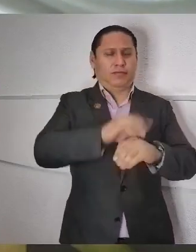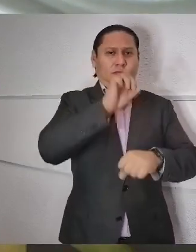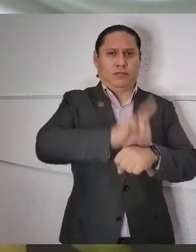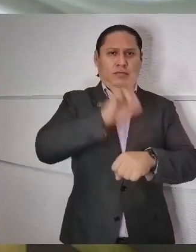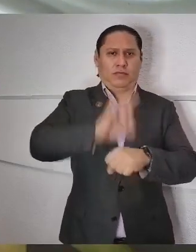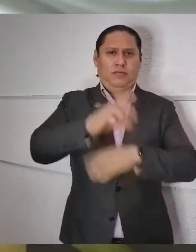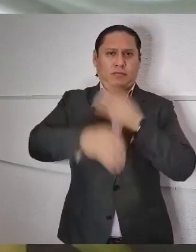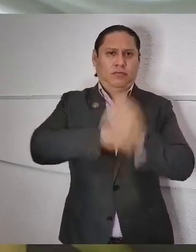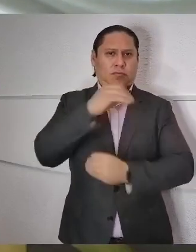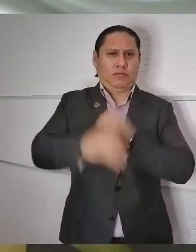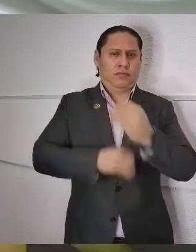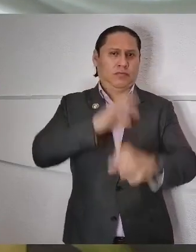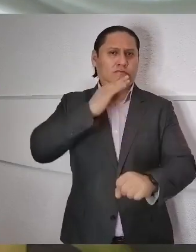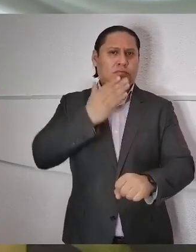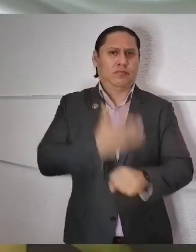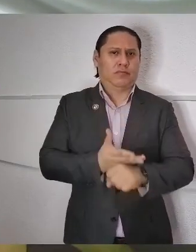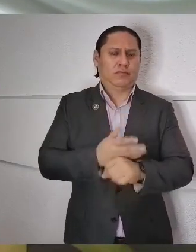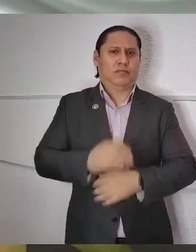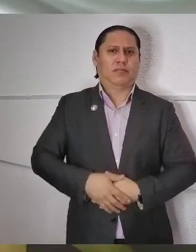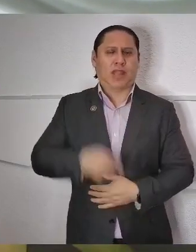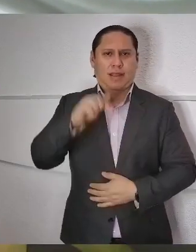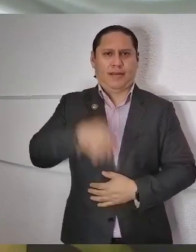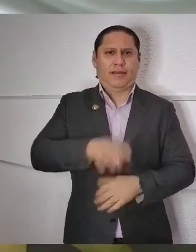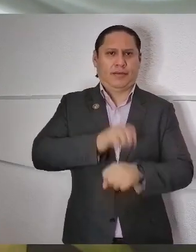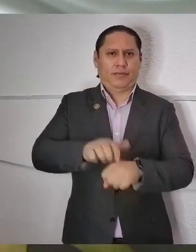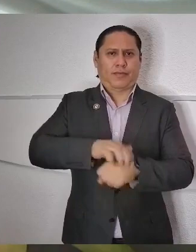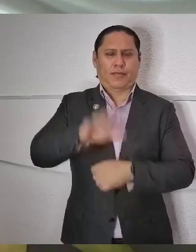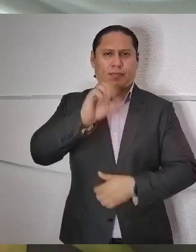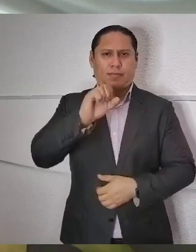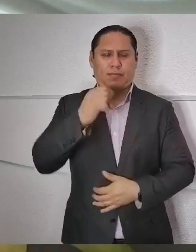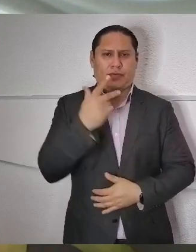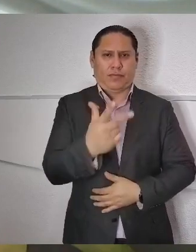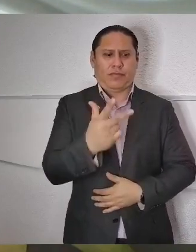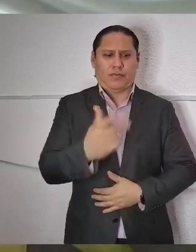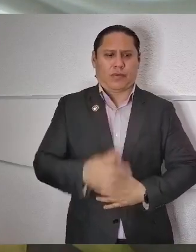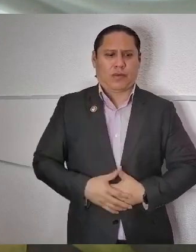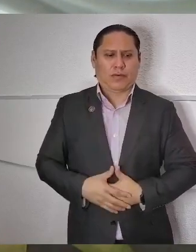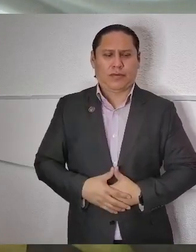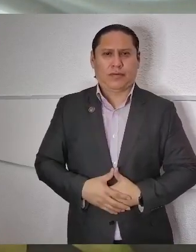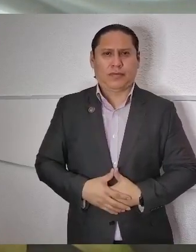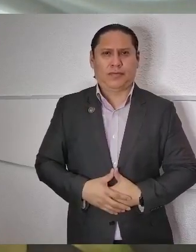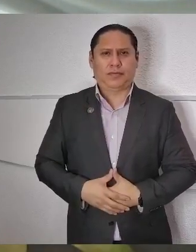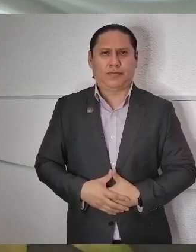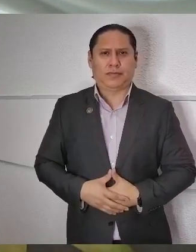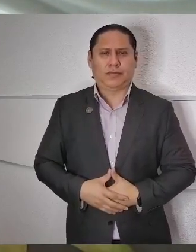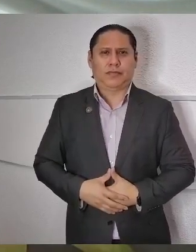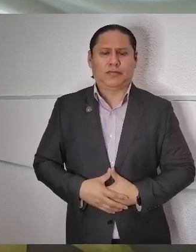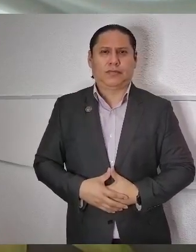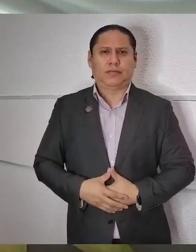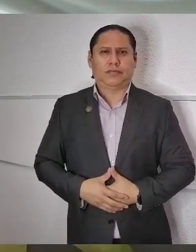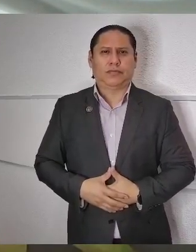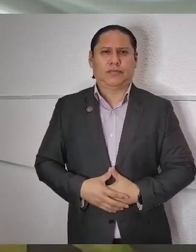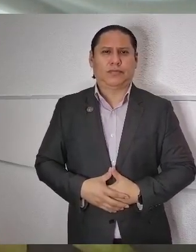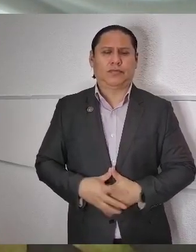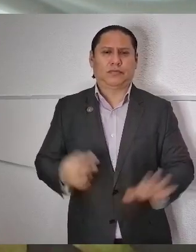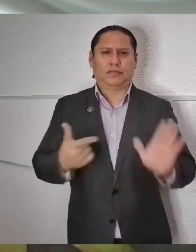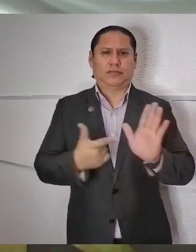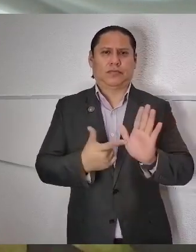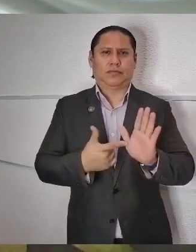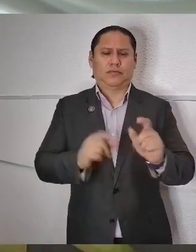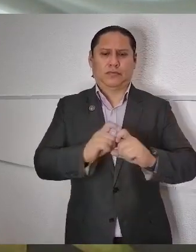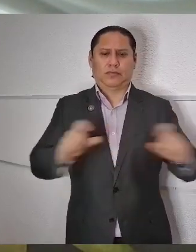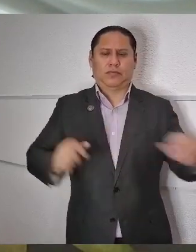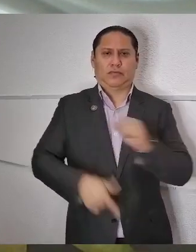el diario de los debates correspondiente a esta 68ª legislatura. Con fundamento en la